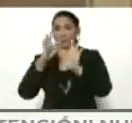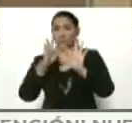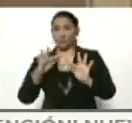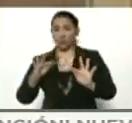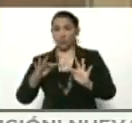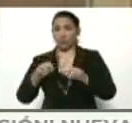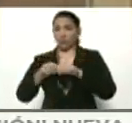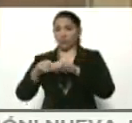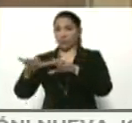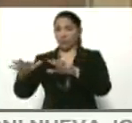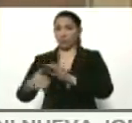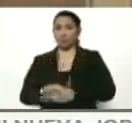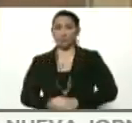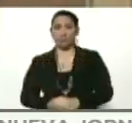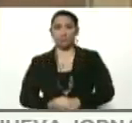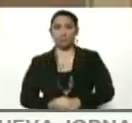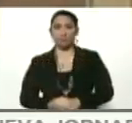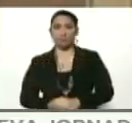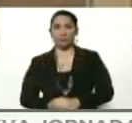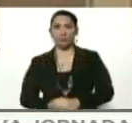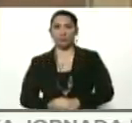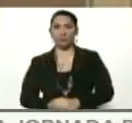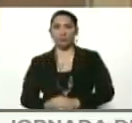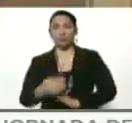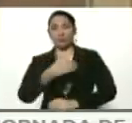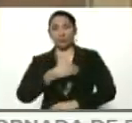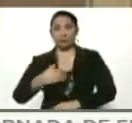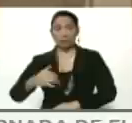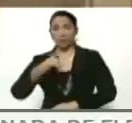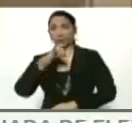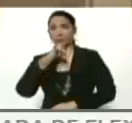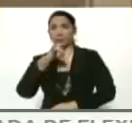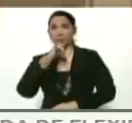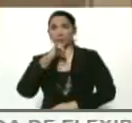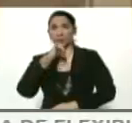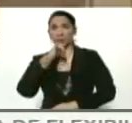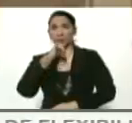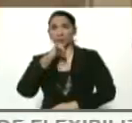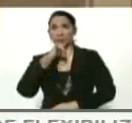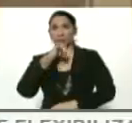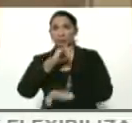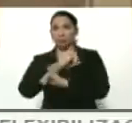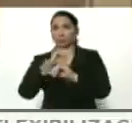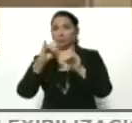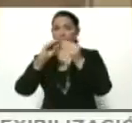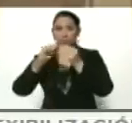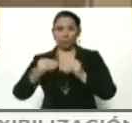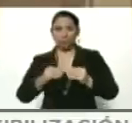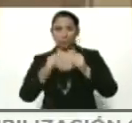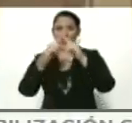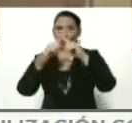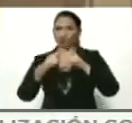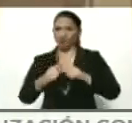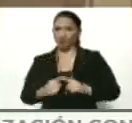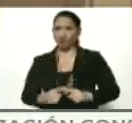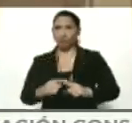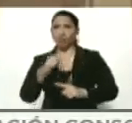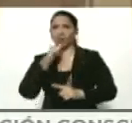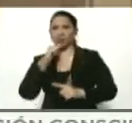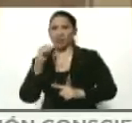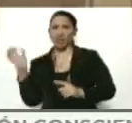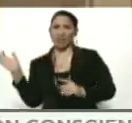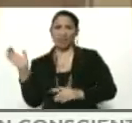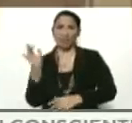contagio. De igual manera, debemos informar que se han registrado de quienes están regresando